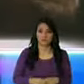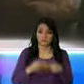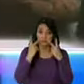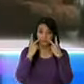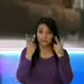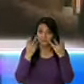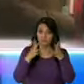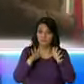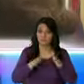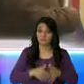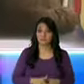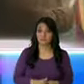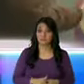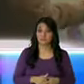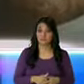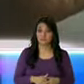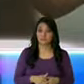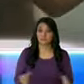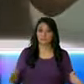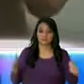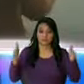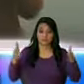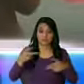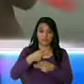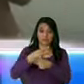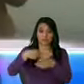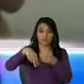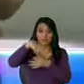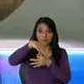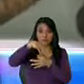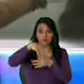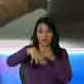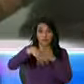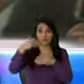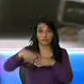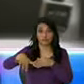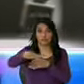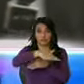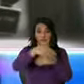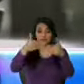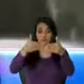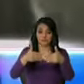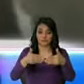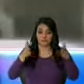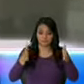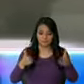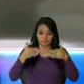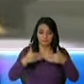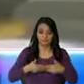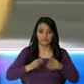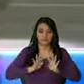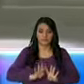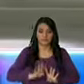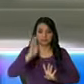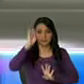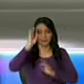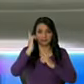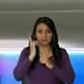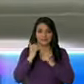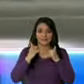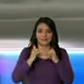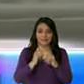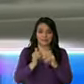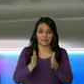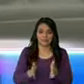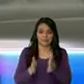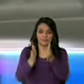imágenes, los exteriores del Consejo Nacional Electoral se encuentran aún cercados. Decirles a nuestros amigos televidentes que un tramo de la avenida